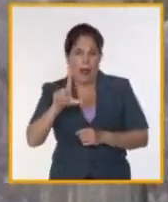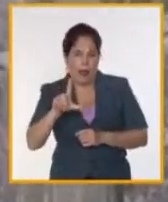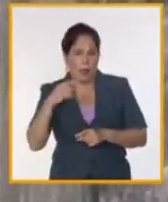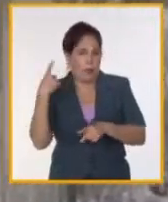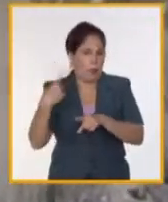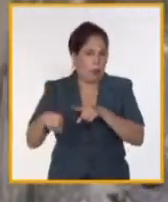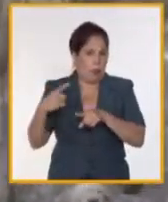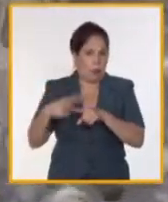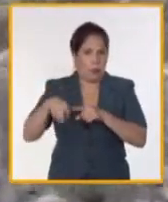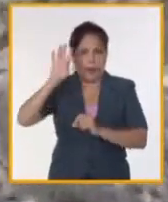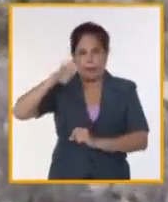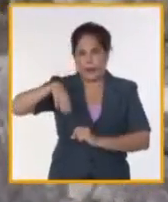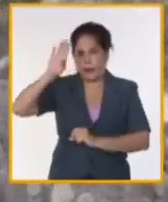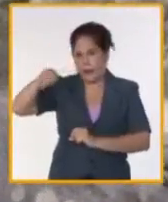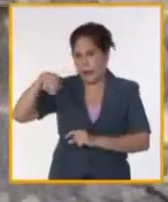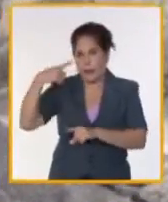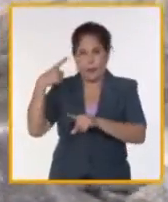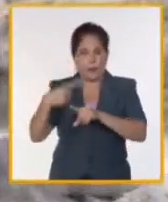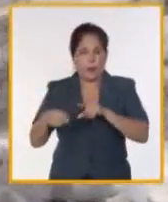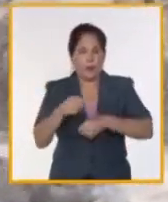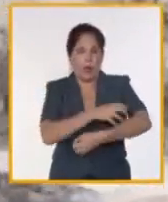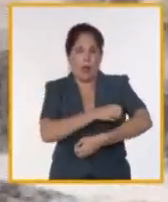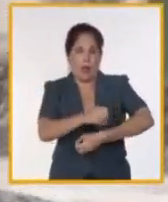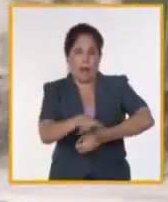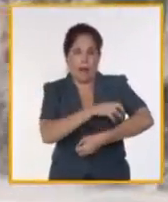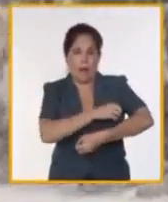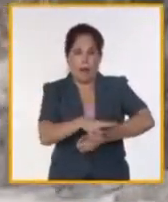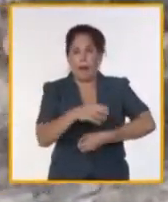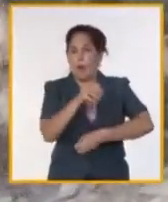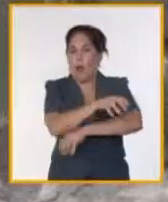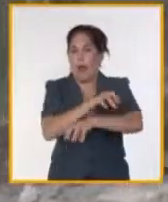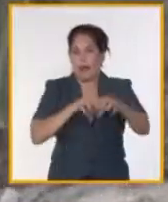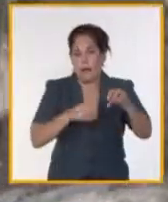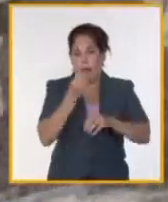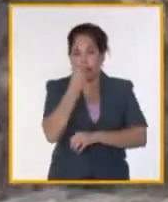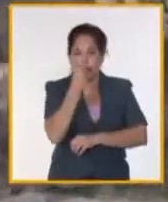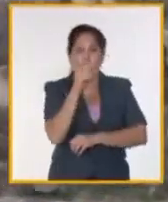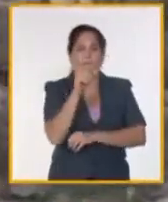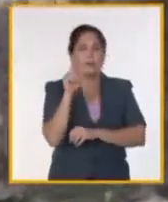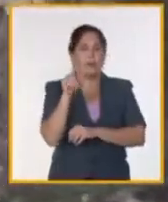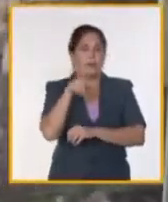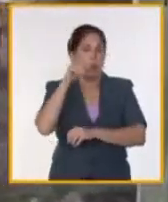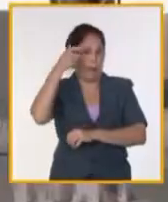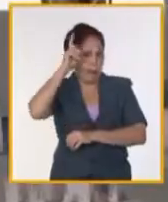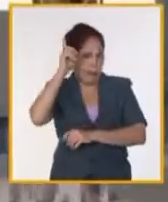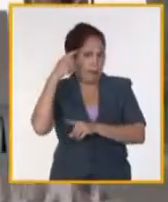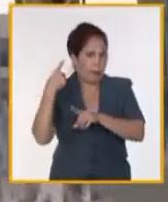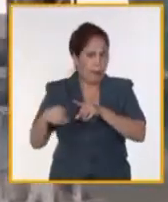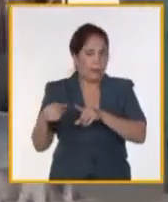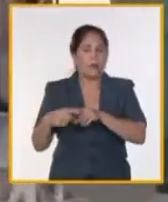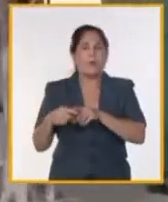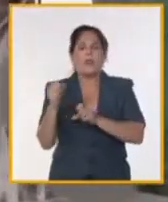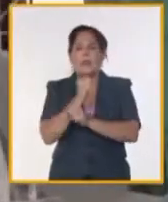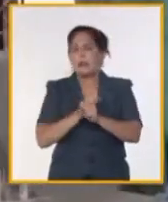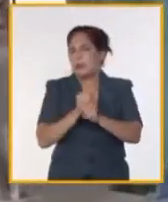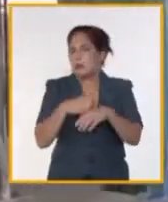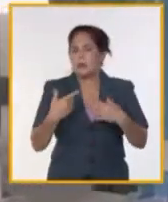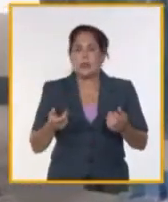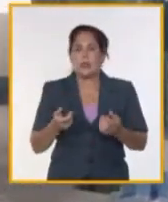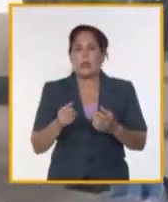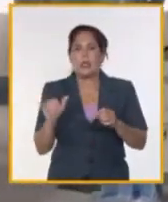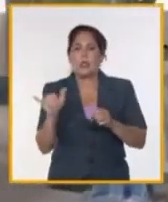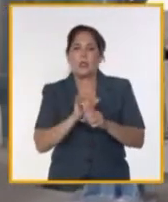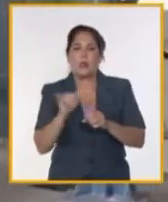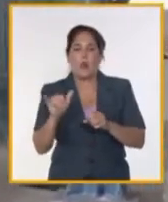utiliza en la producción de piensos para las aves y para el ganado, se utiliza cuando se microniza